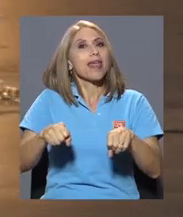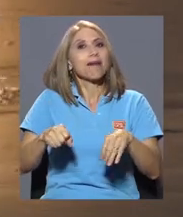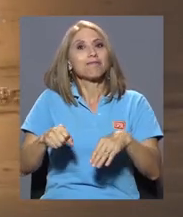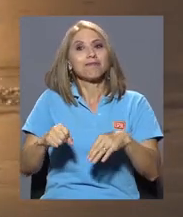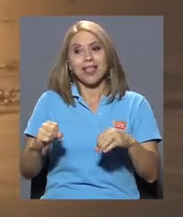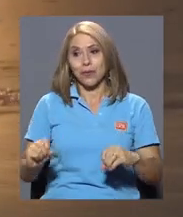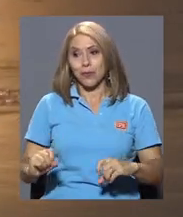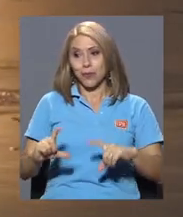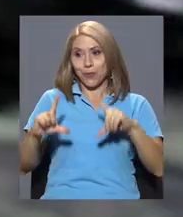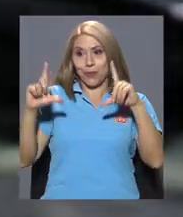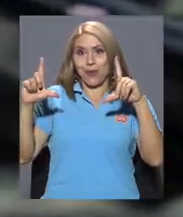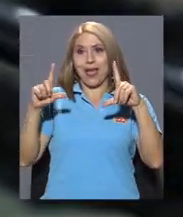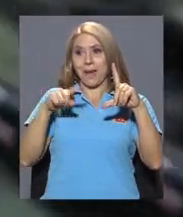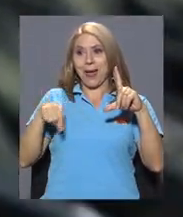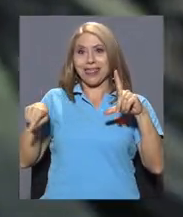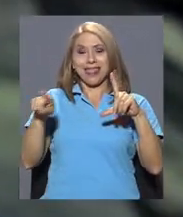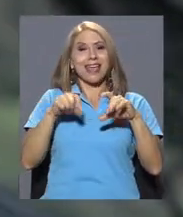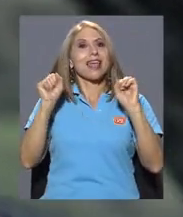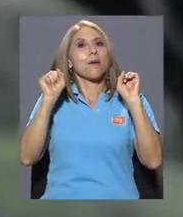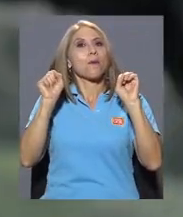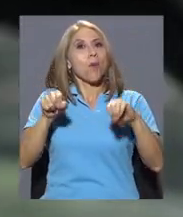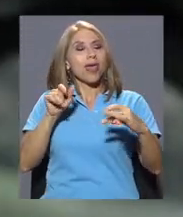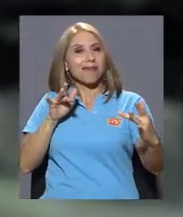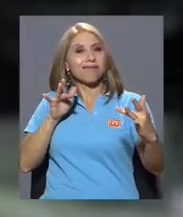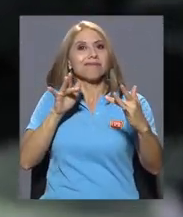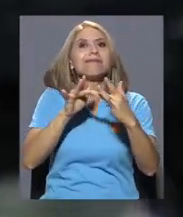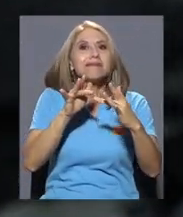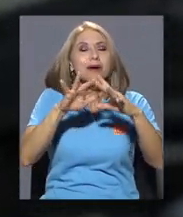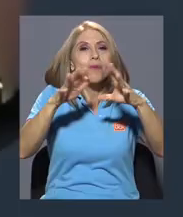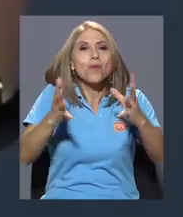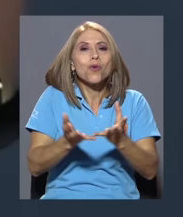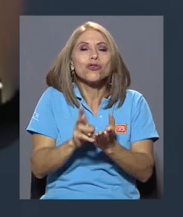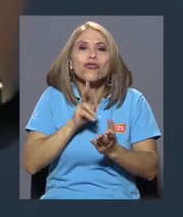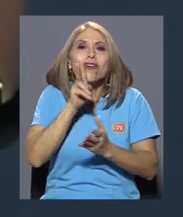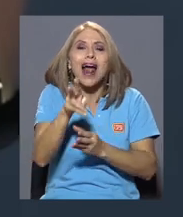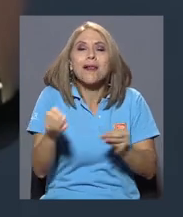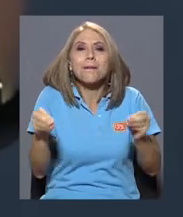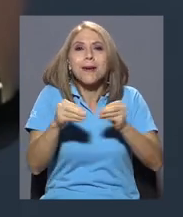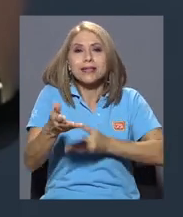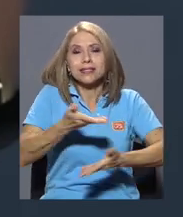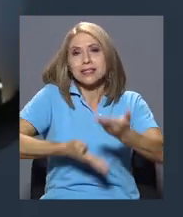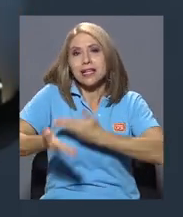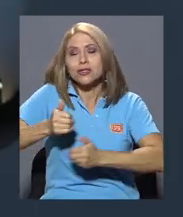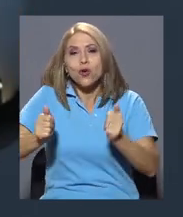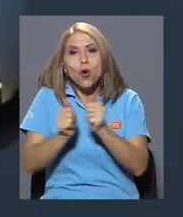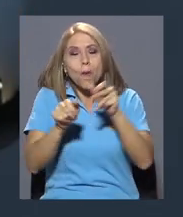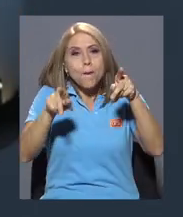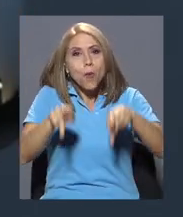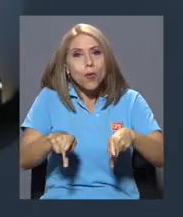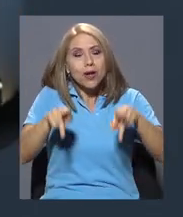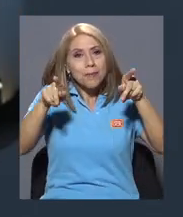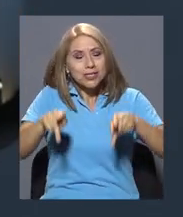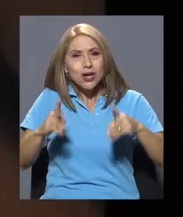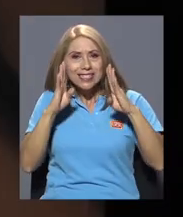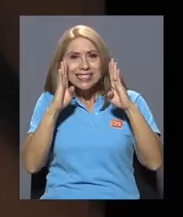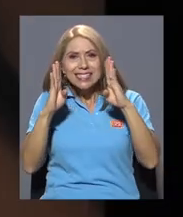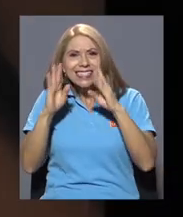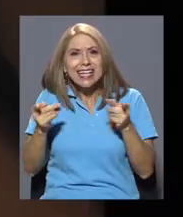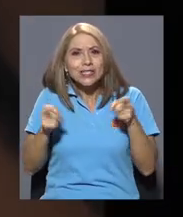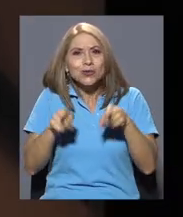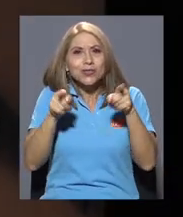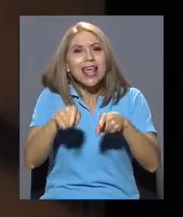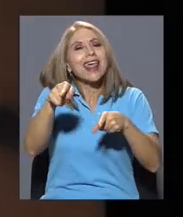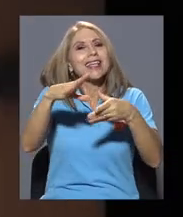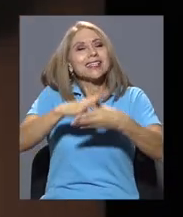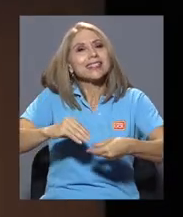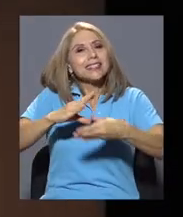pantalla al mundo real y que puedan generar mayor interacción con el público y con las personas que están pendientes de lo que suceda en